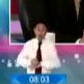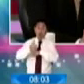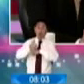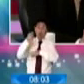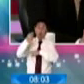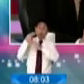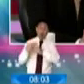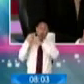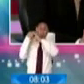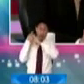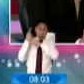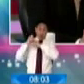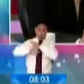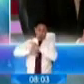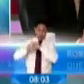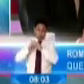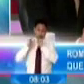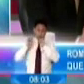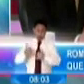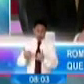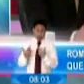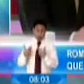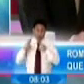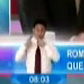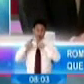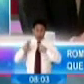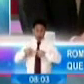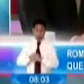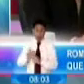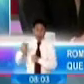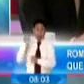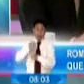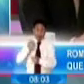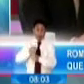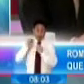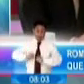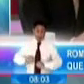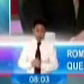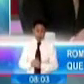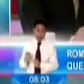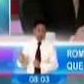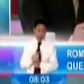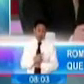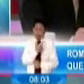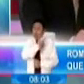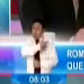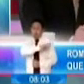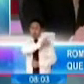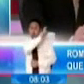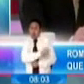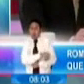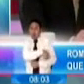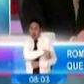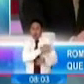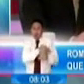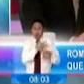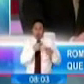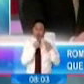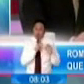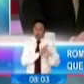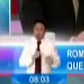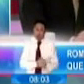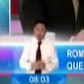muchísima responsabilidad que se encuentran en este momento en funciones que están investigados, hasta ciudadanos que no son funcionarios